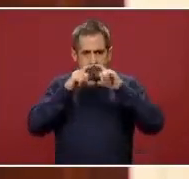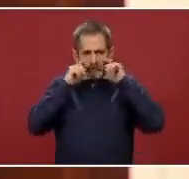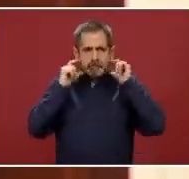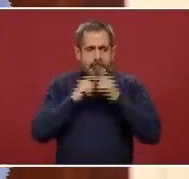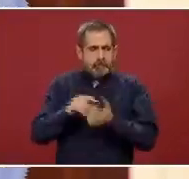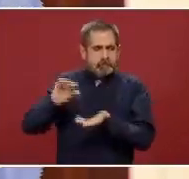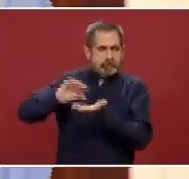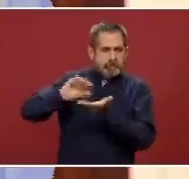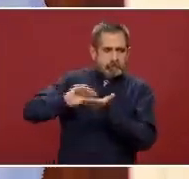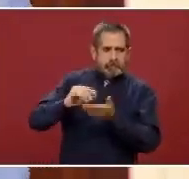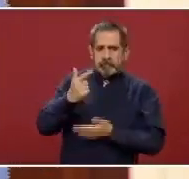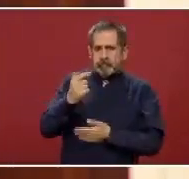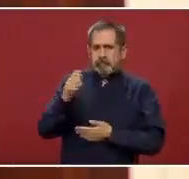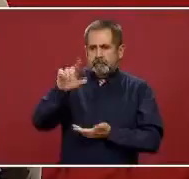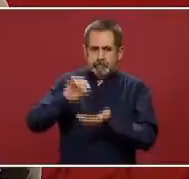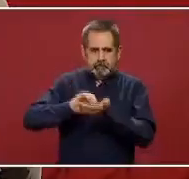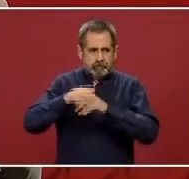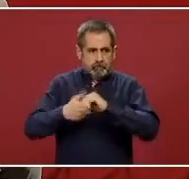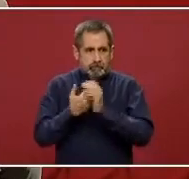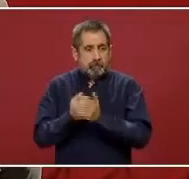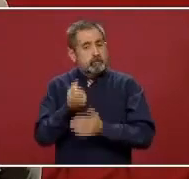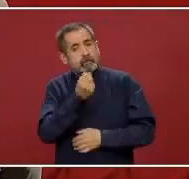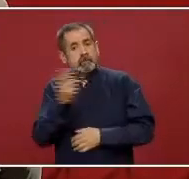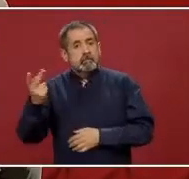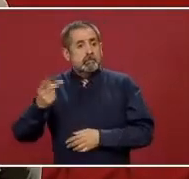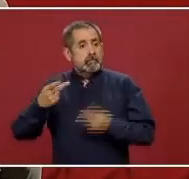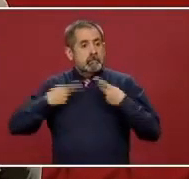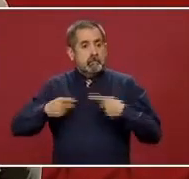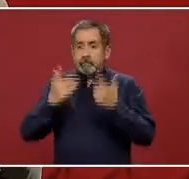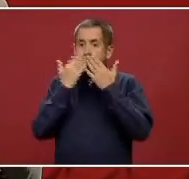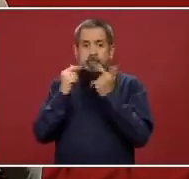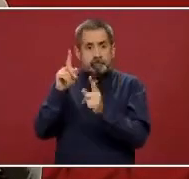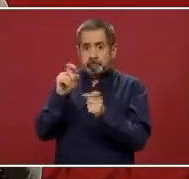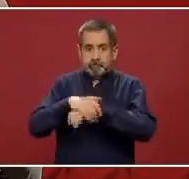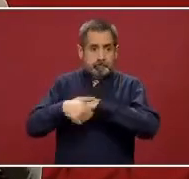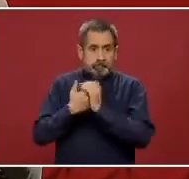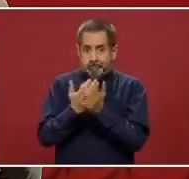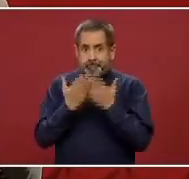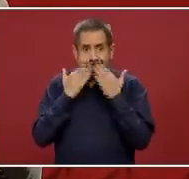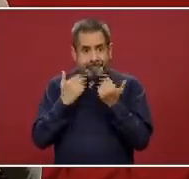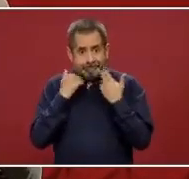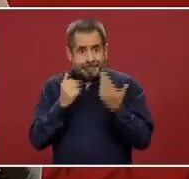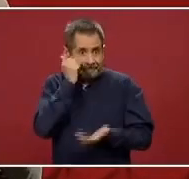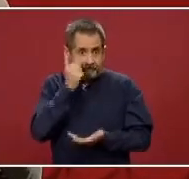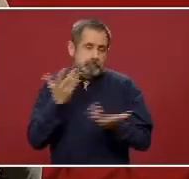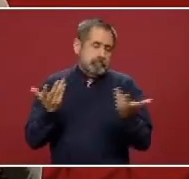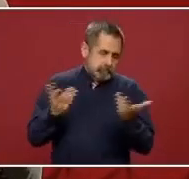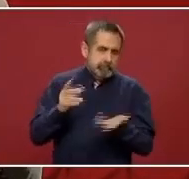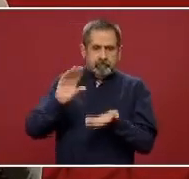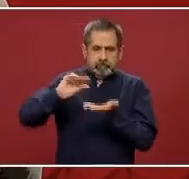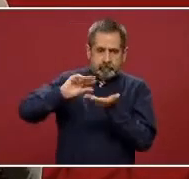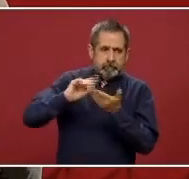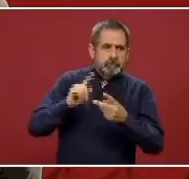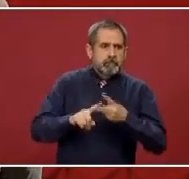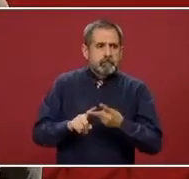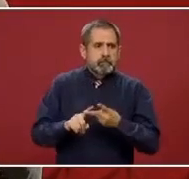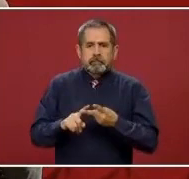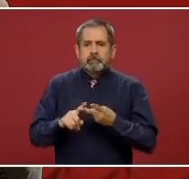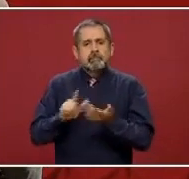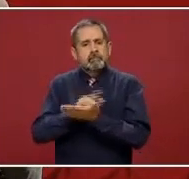gel, porque muchas de las casas no tienen agua continua, no tienen manera de hacerlo, entonces alcohol gel, un